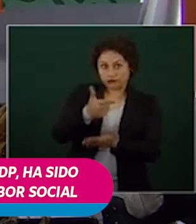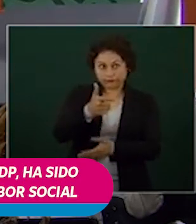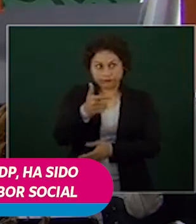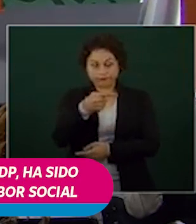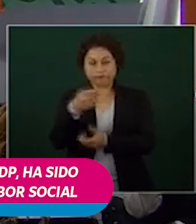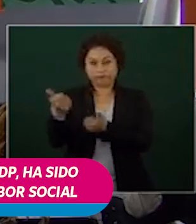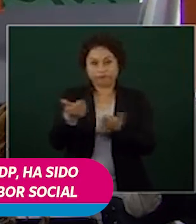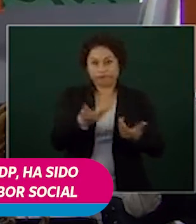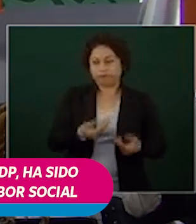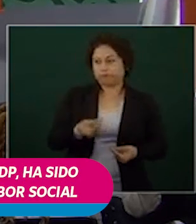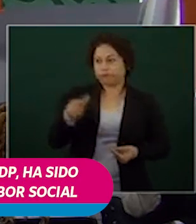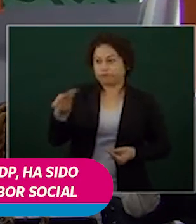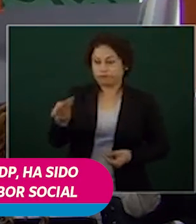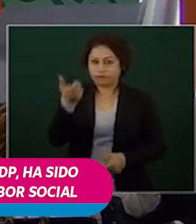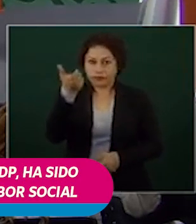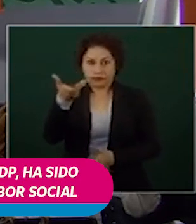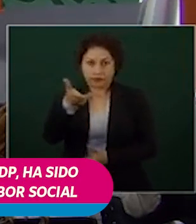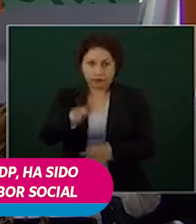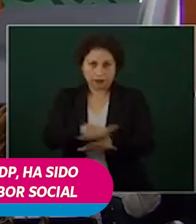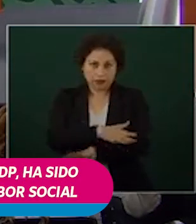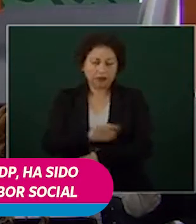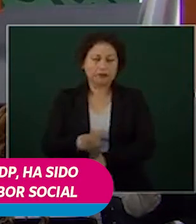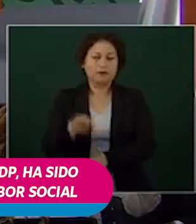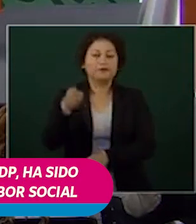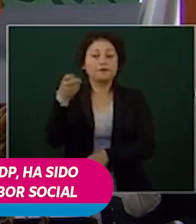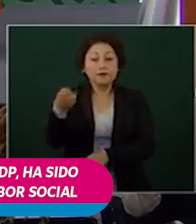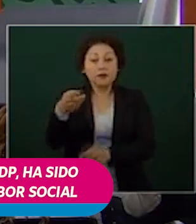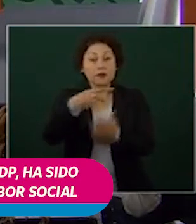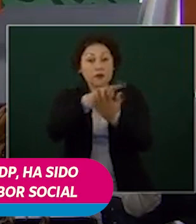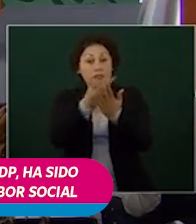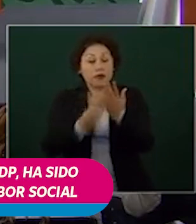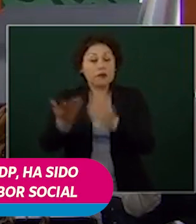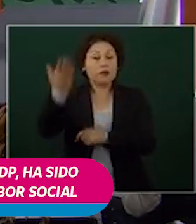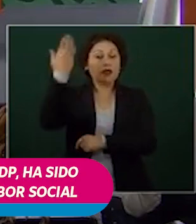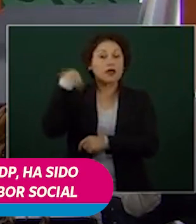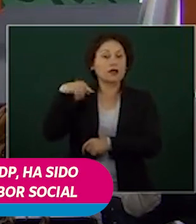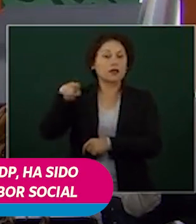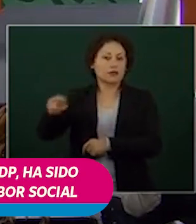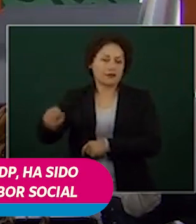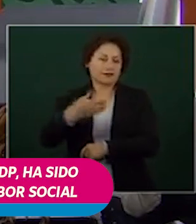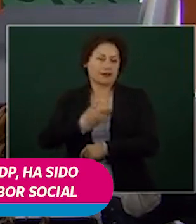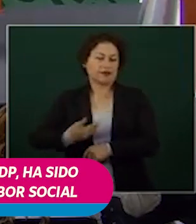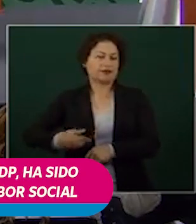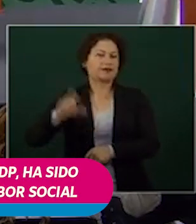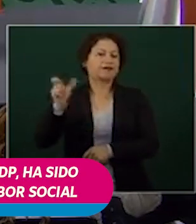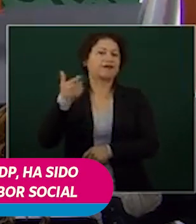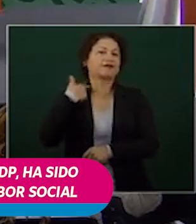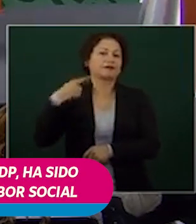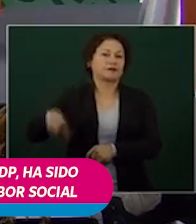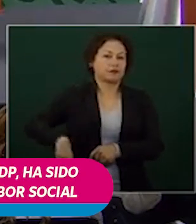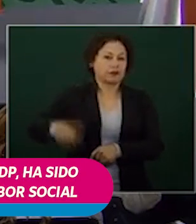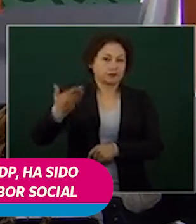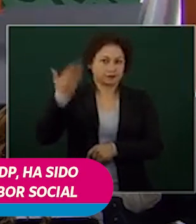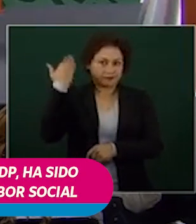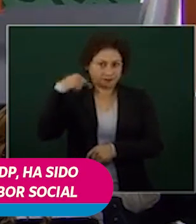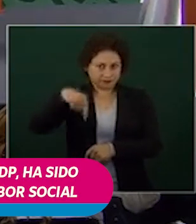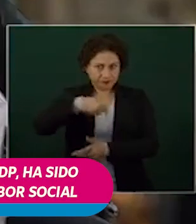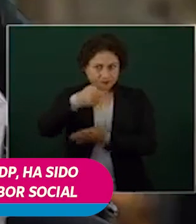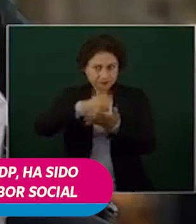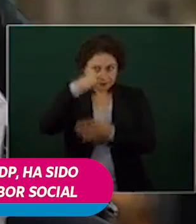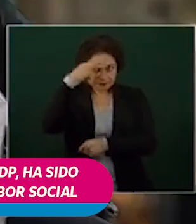Que de hecho es un programa que inició el presidente cuando fue jefe de gobierno. Este es un programa de iluminación que llamamos